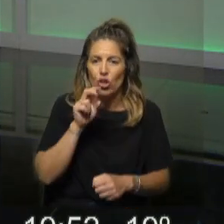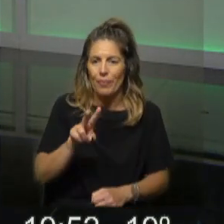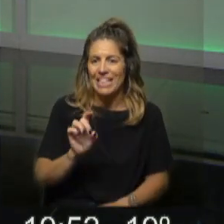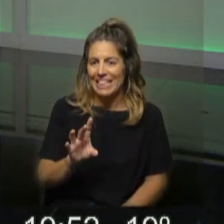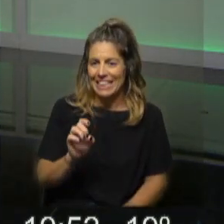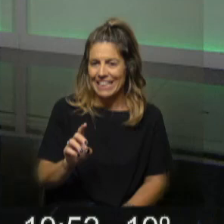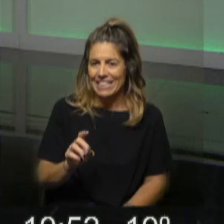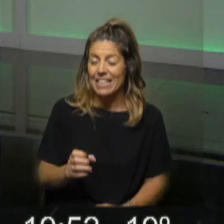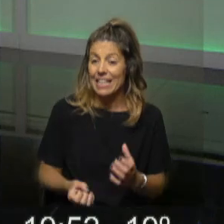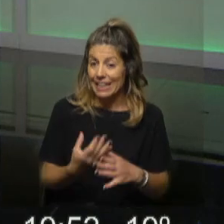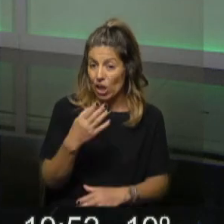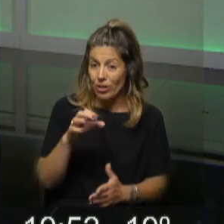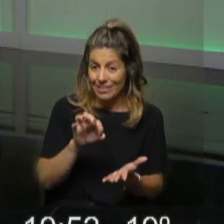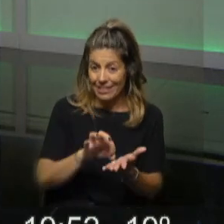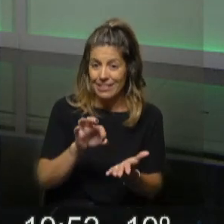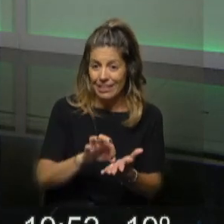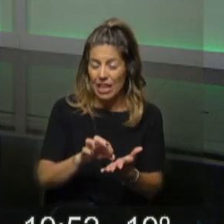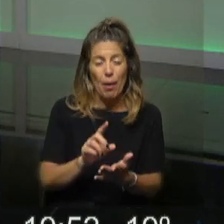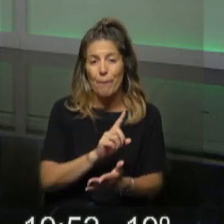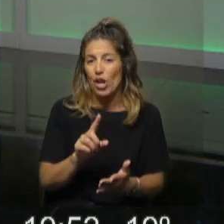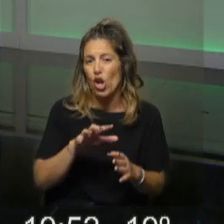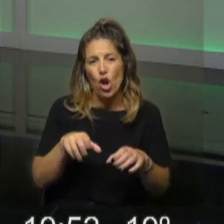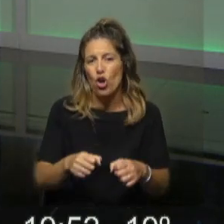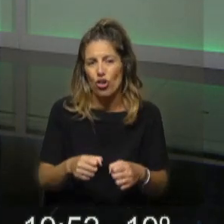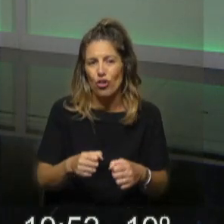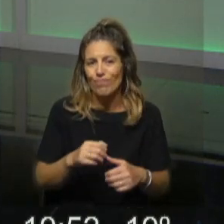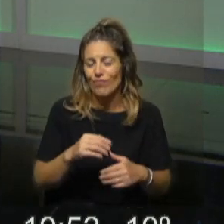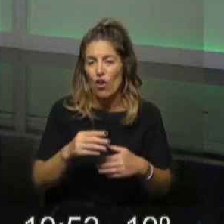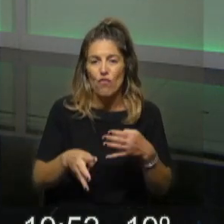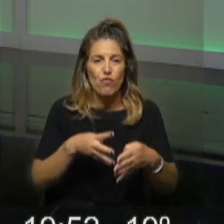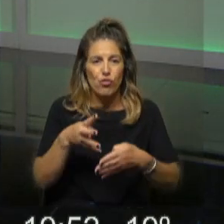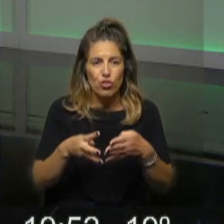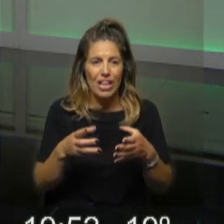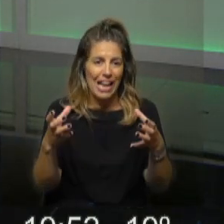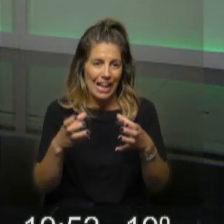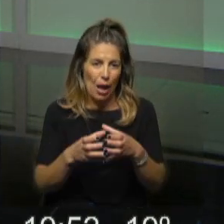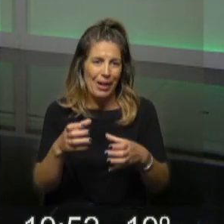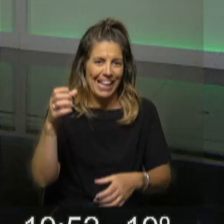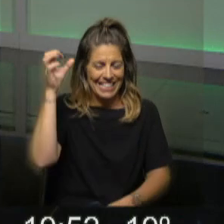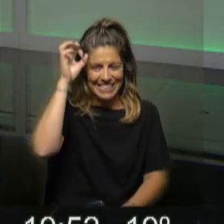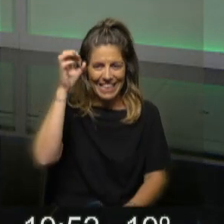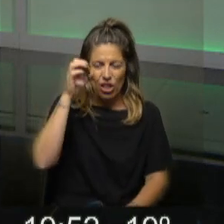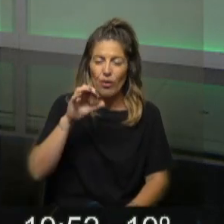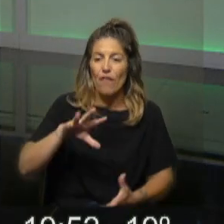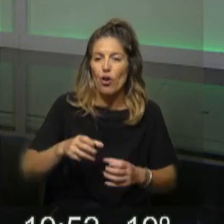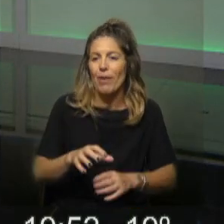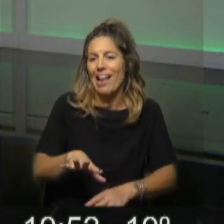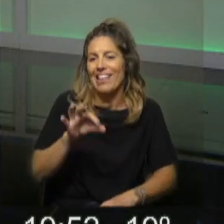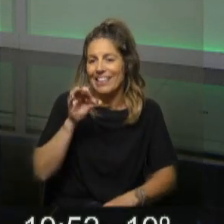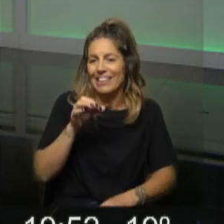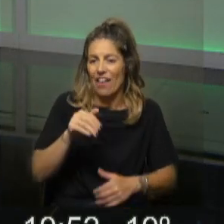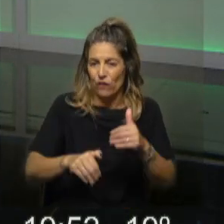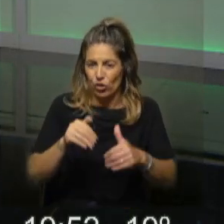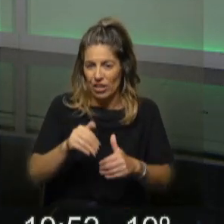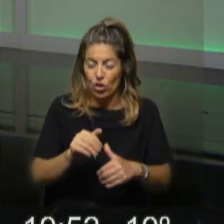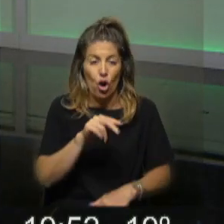como un estreno de este sistema, pero no logró instalarse en la Cámara de Senadores como la forma preferida de votación. Lo